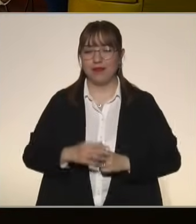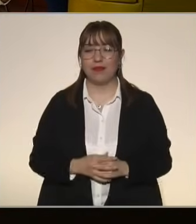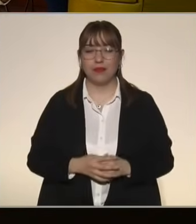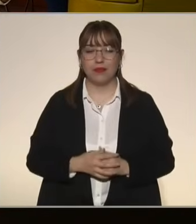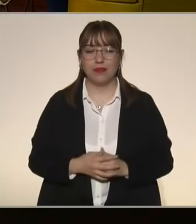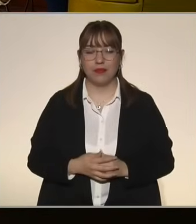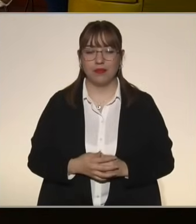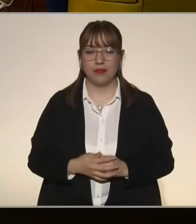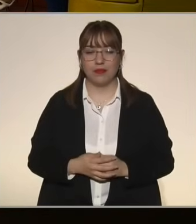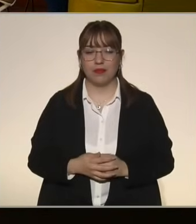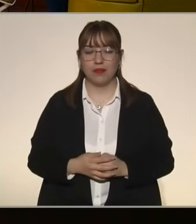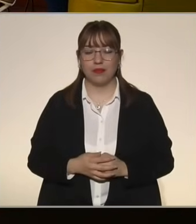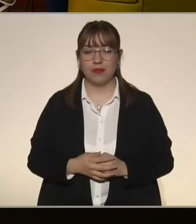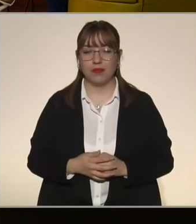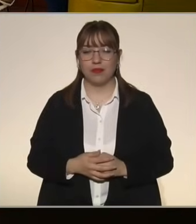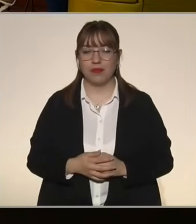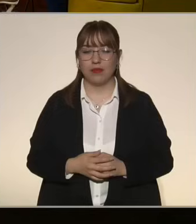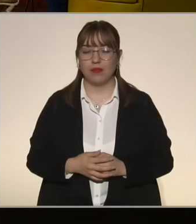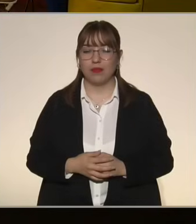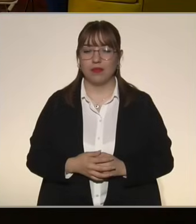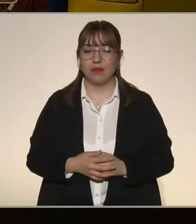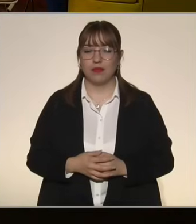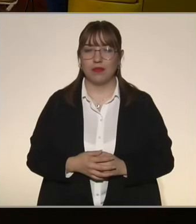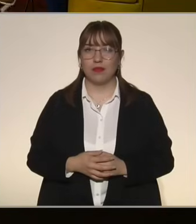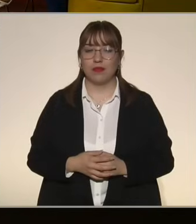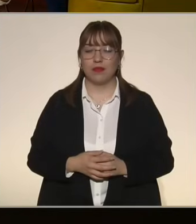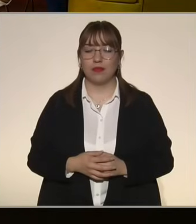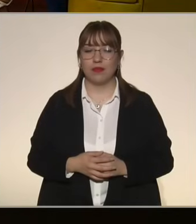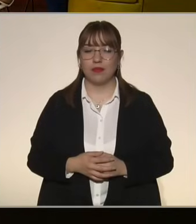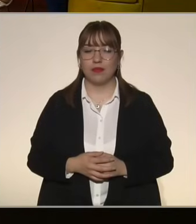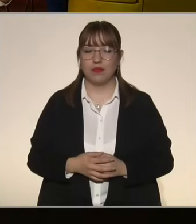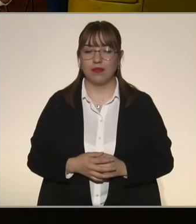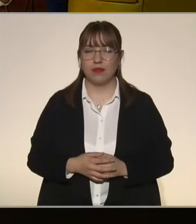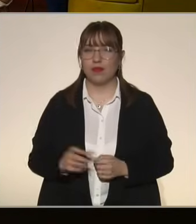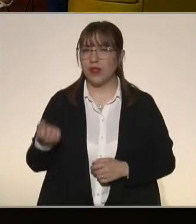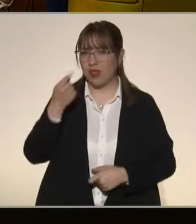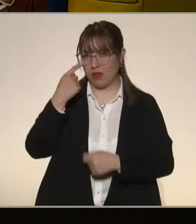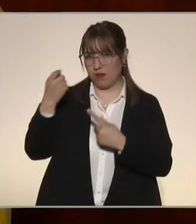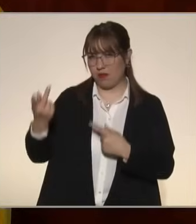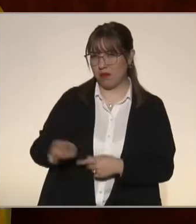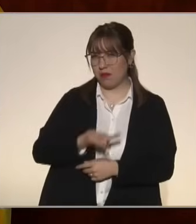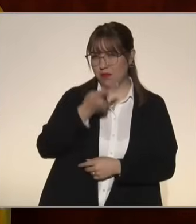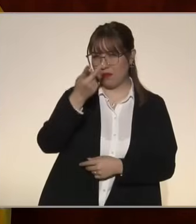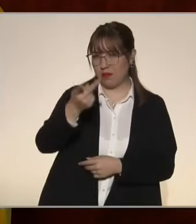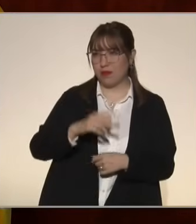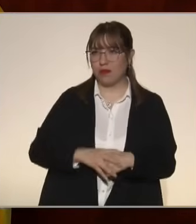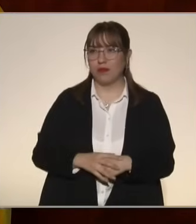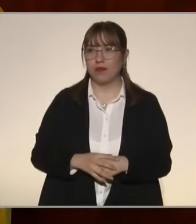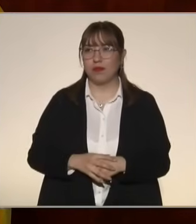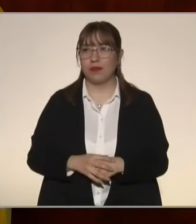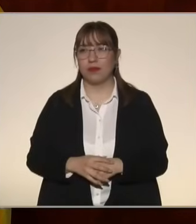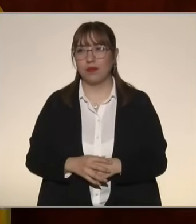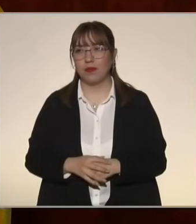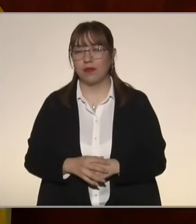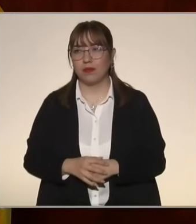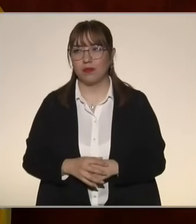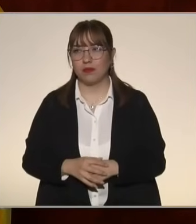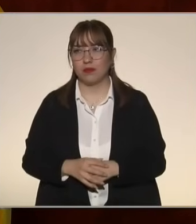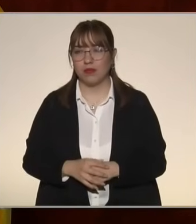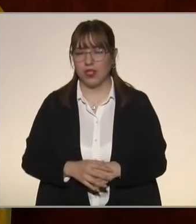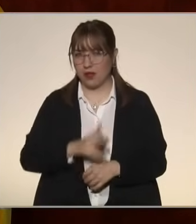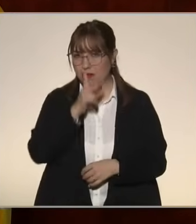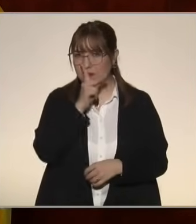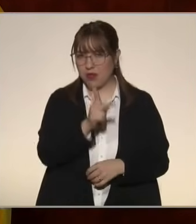mencionaba de no decir a lo mejor celebrar, sino conmemorar. Nos preguntaban si de verdad el cambiar la palabra puede ayudar